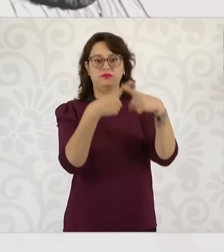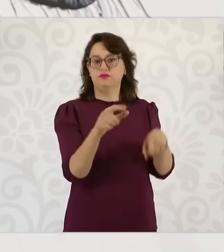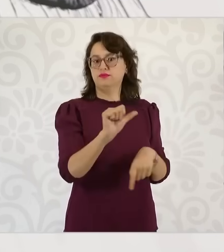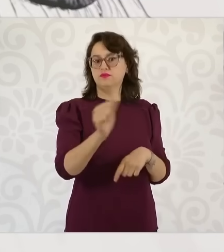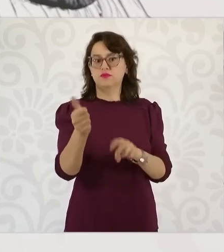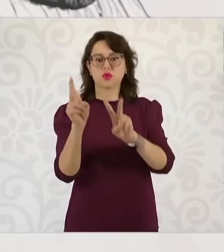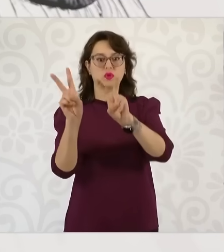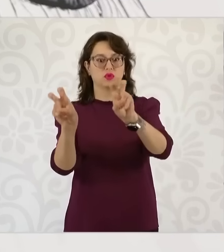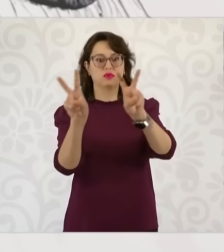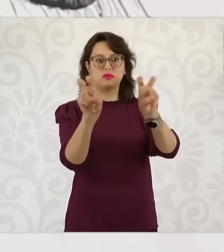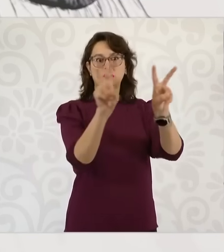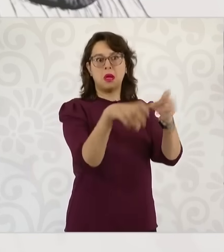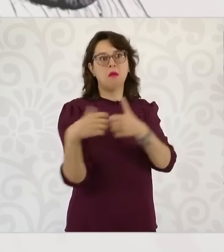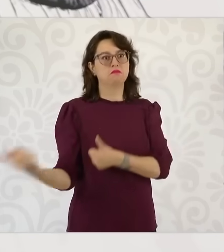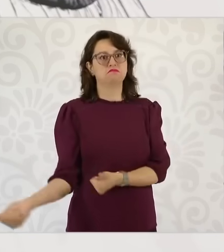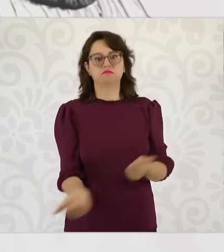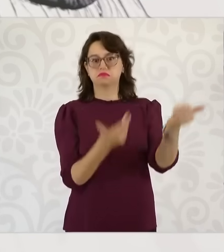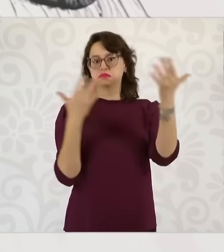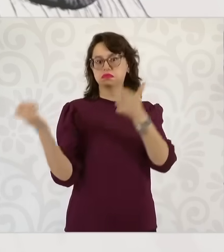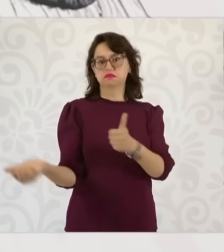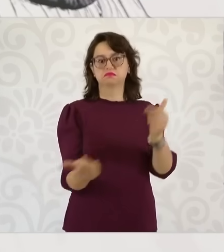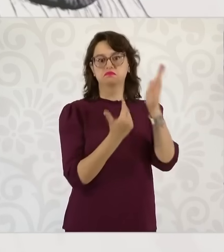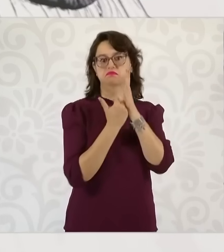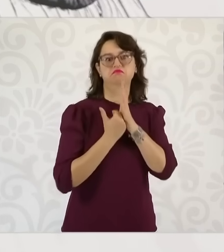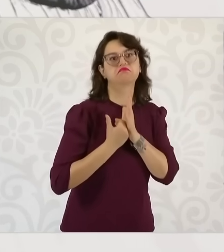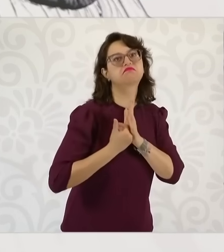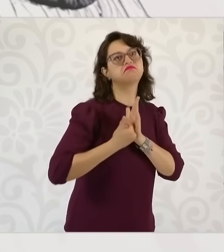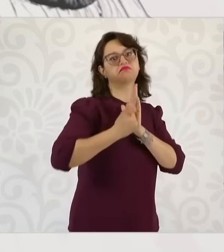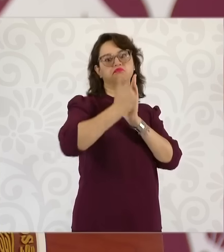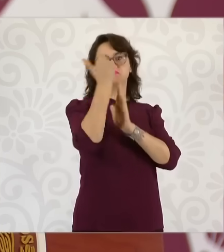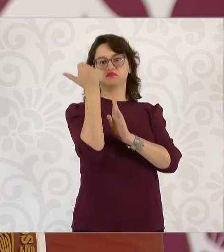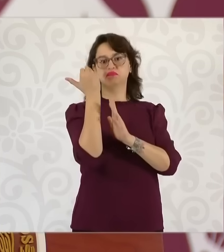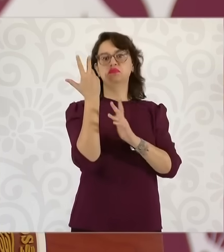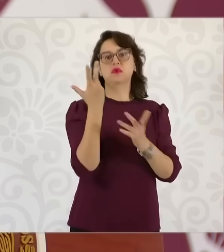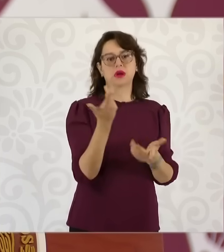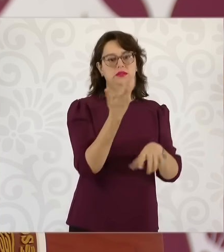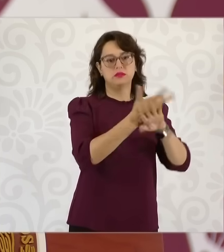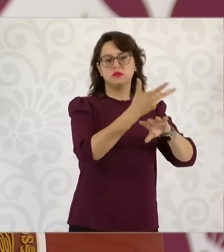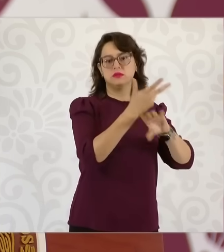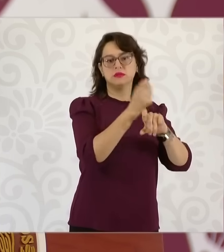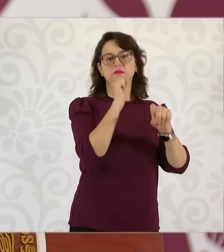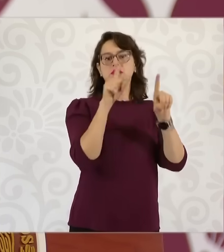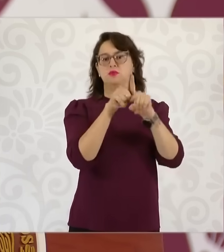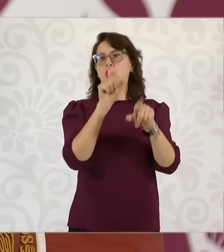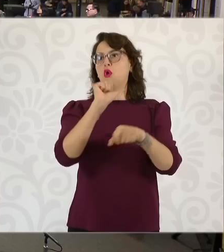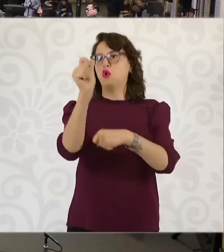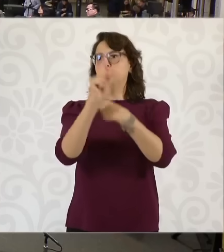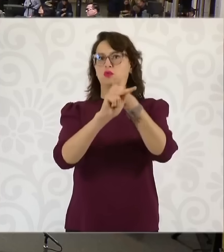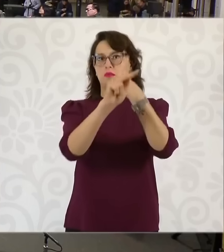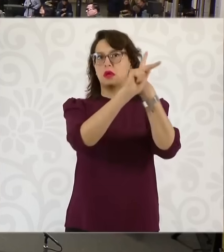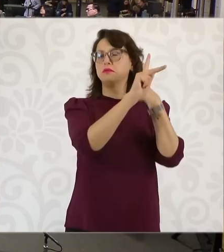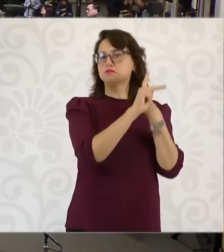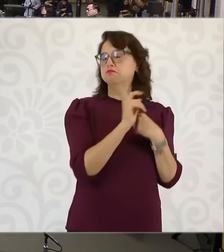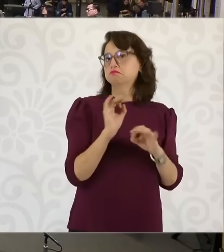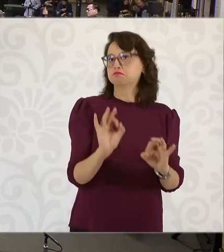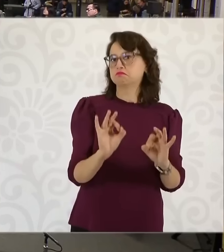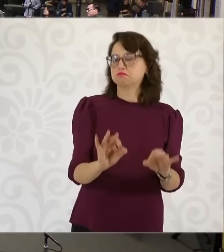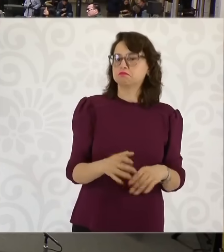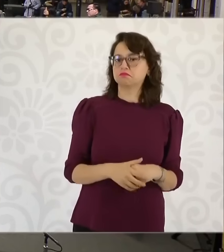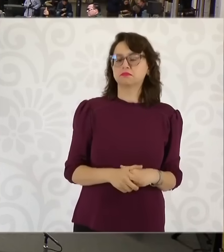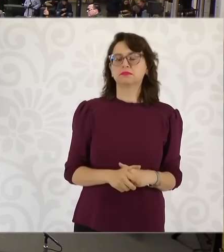inclusive incrementaron las exportaciones a Estados Unidos y otros países. Presidenta,